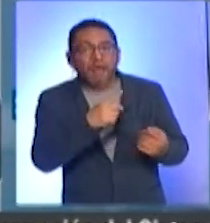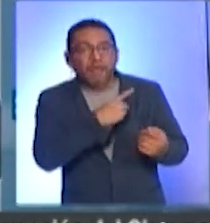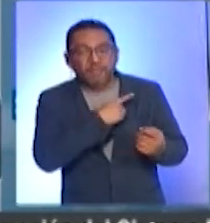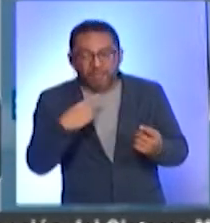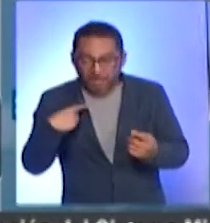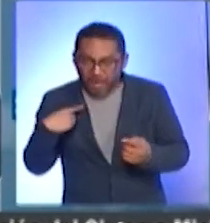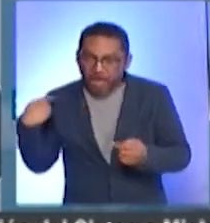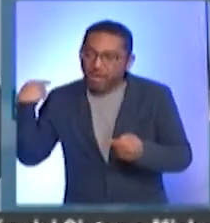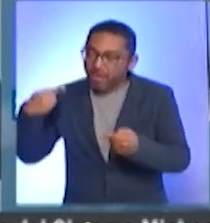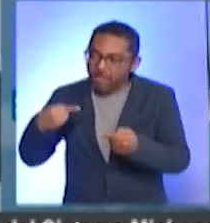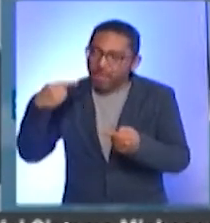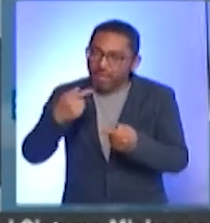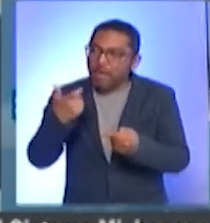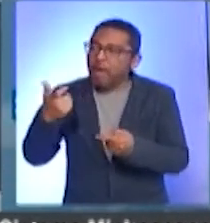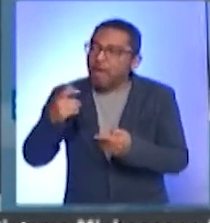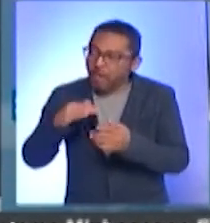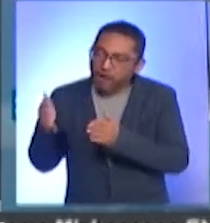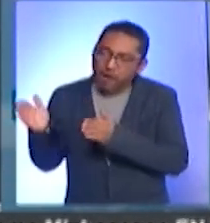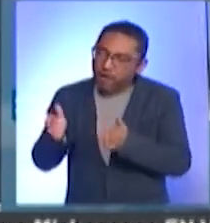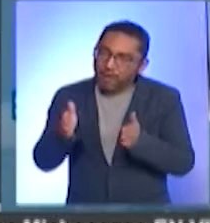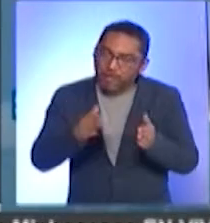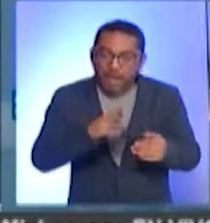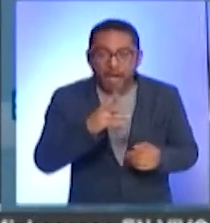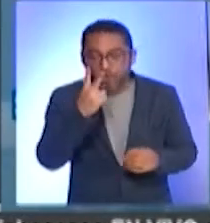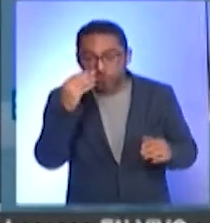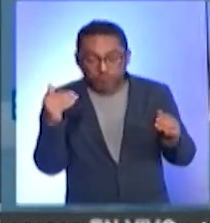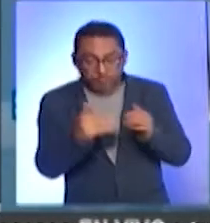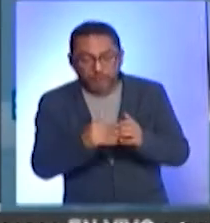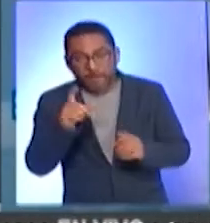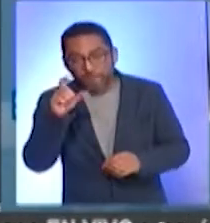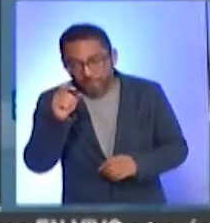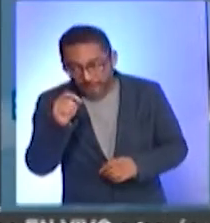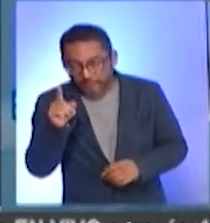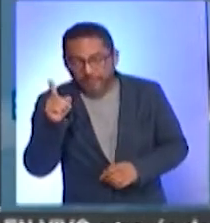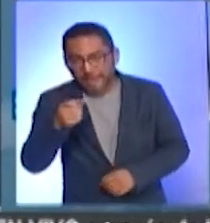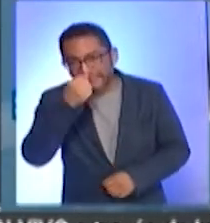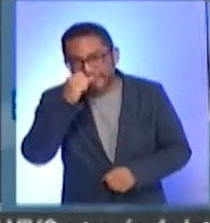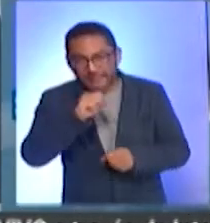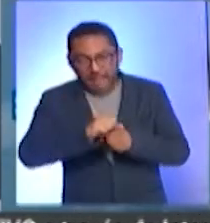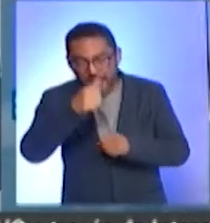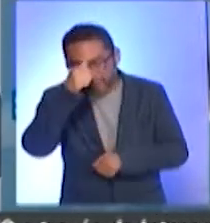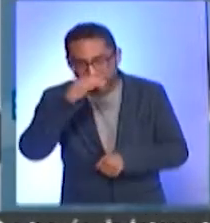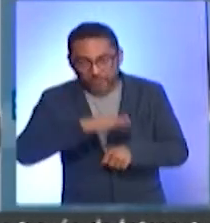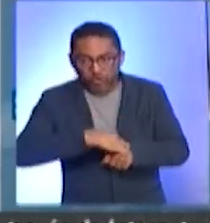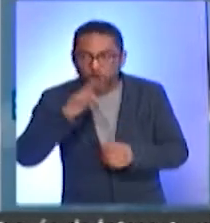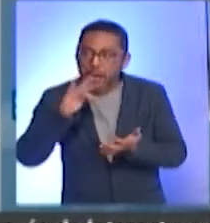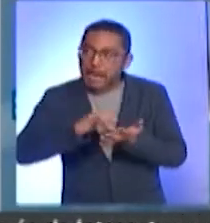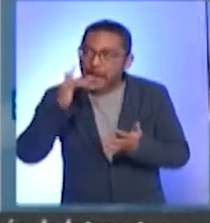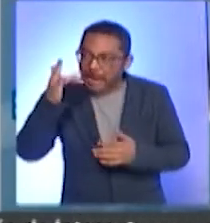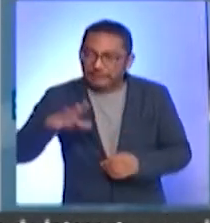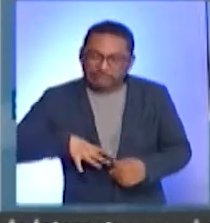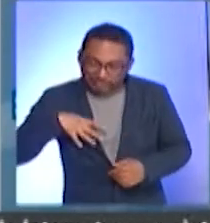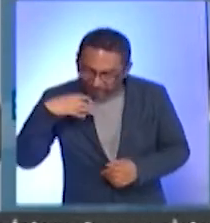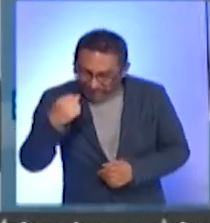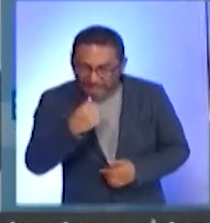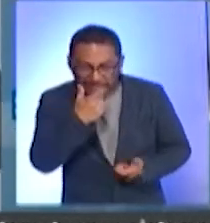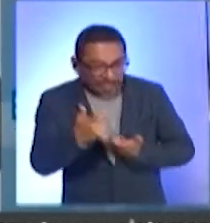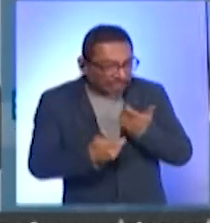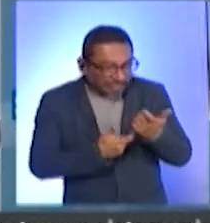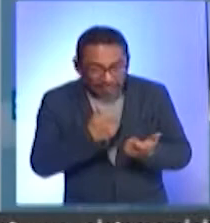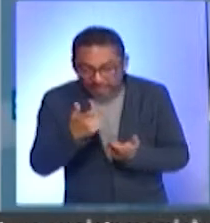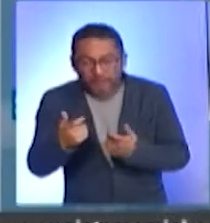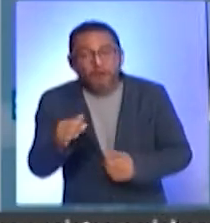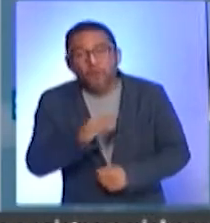el 2020 gracias a los esfuerzos de la secretaría de finanzas y administración se logró cumplir